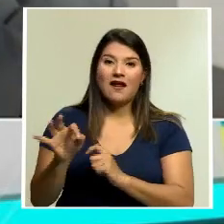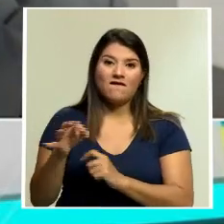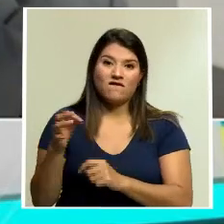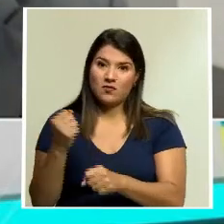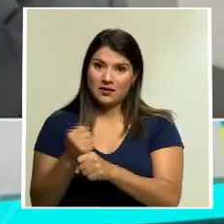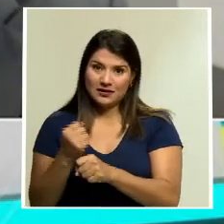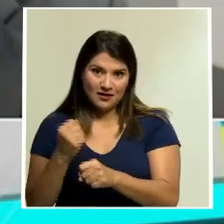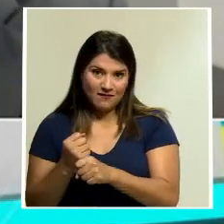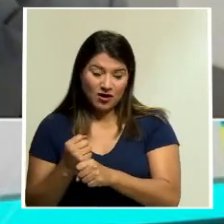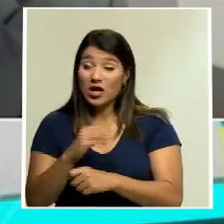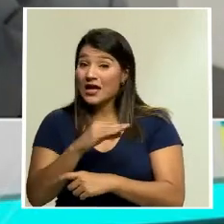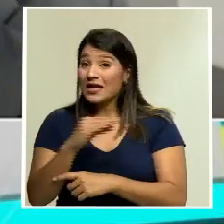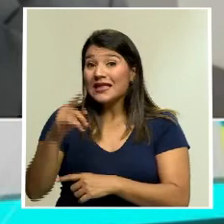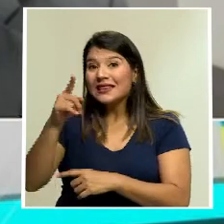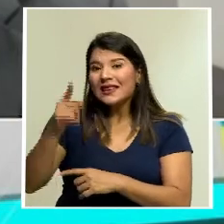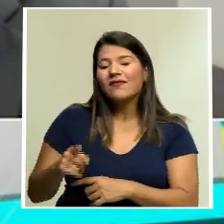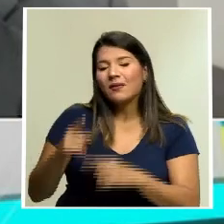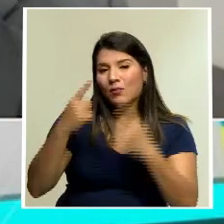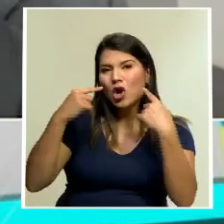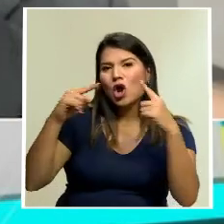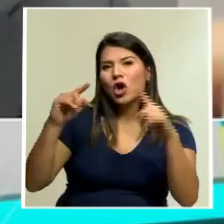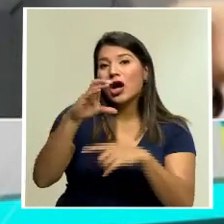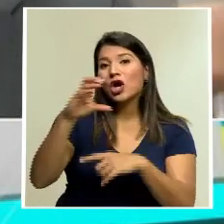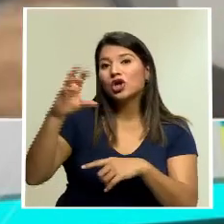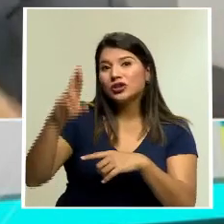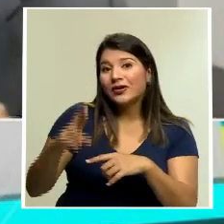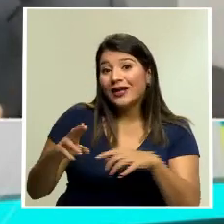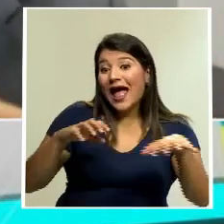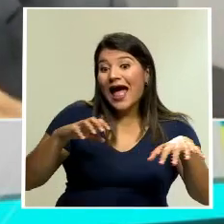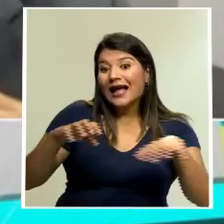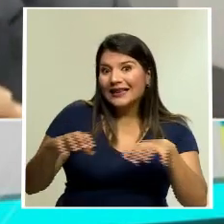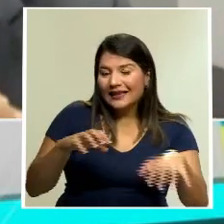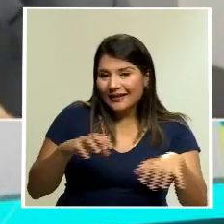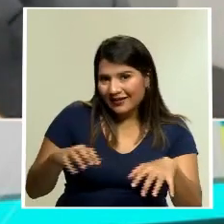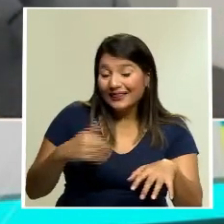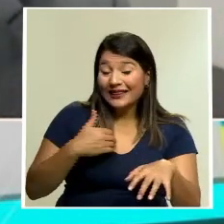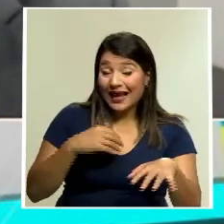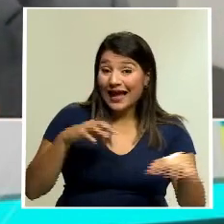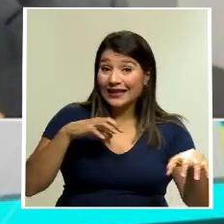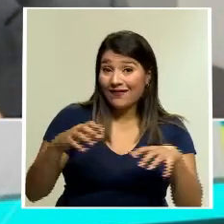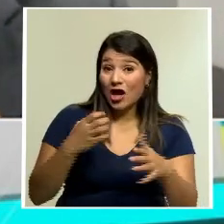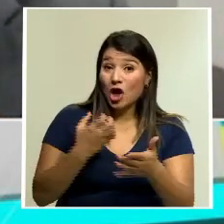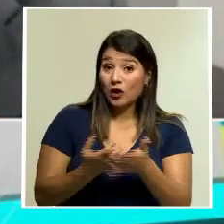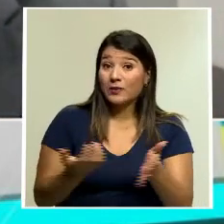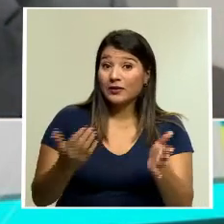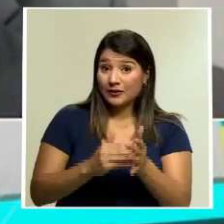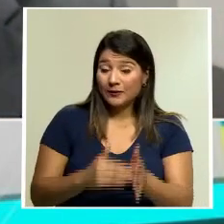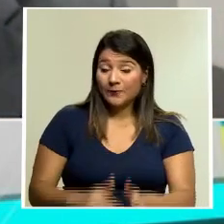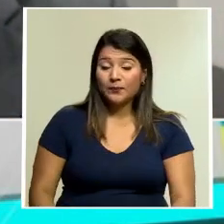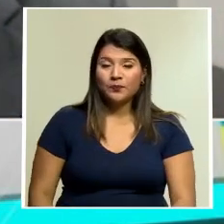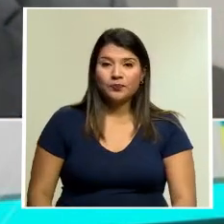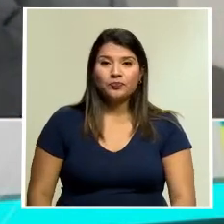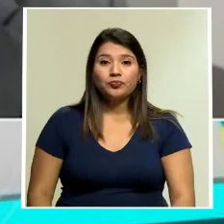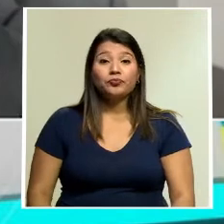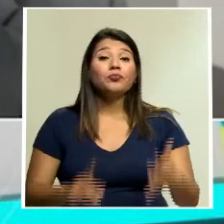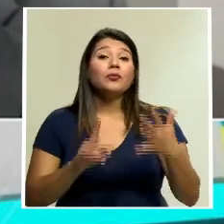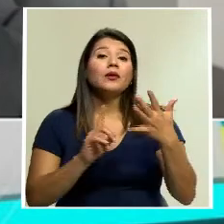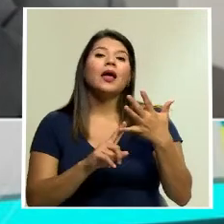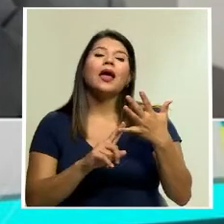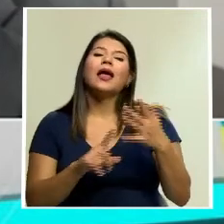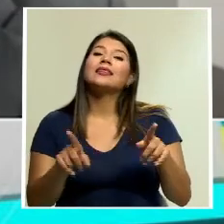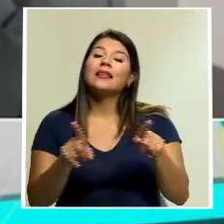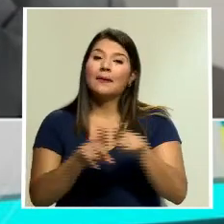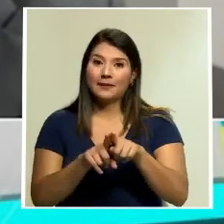y pasarnos, digamos, a la posibilidad de que el país se reactive económicamente. También, obviamente, a la